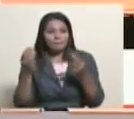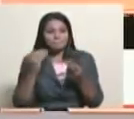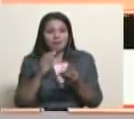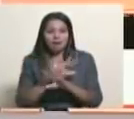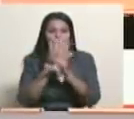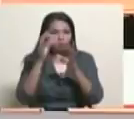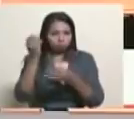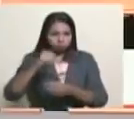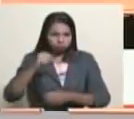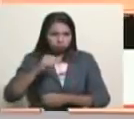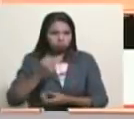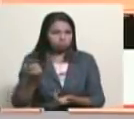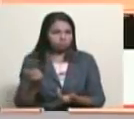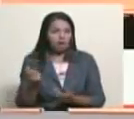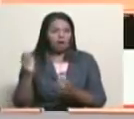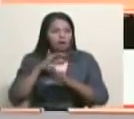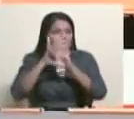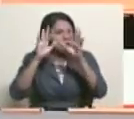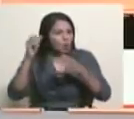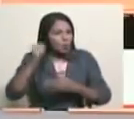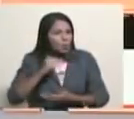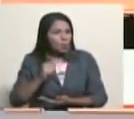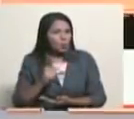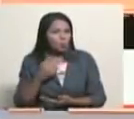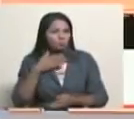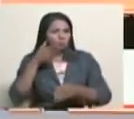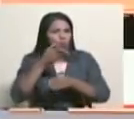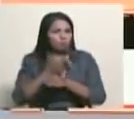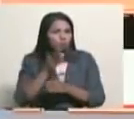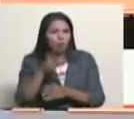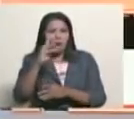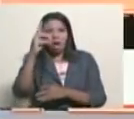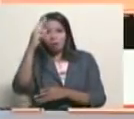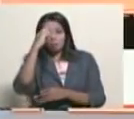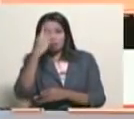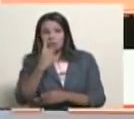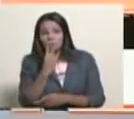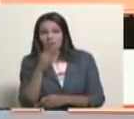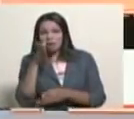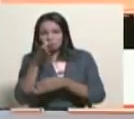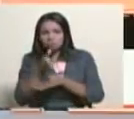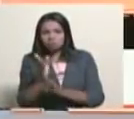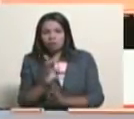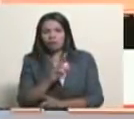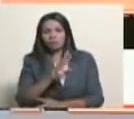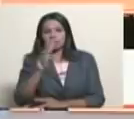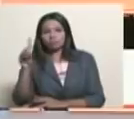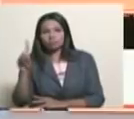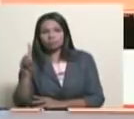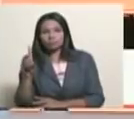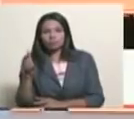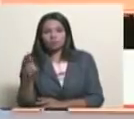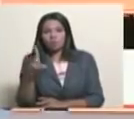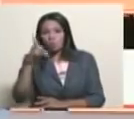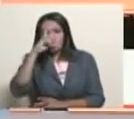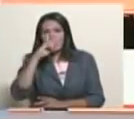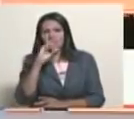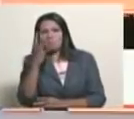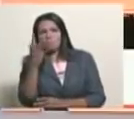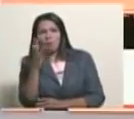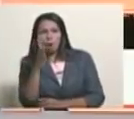sí, claro que sí. Como fuimos a República Dominicana hace casi un año, más de un